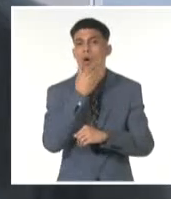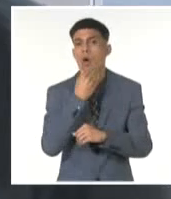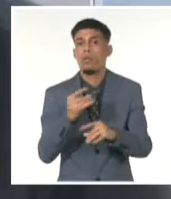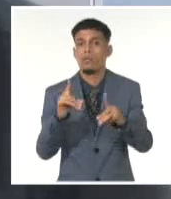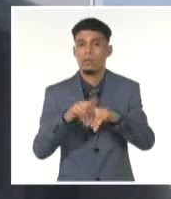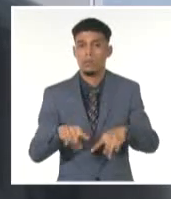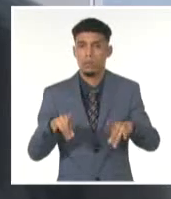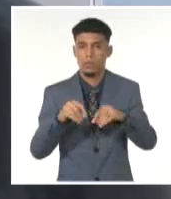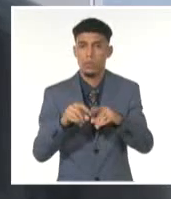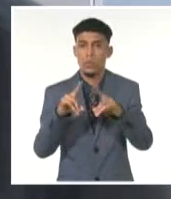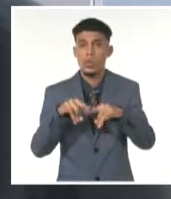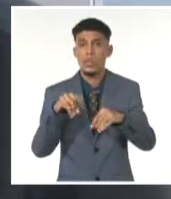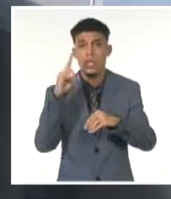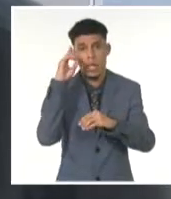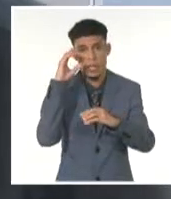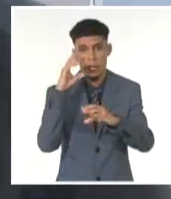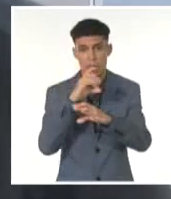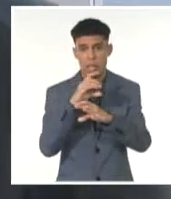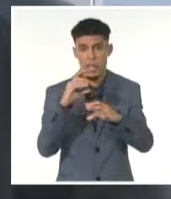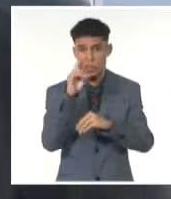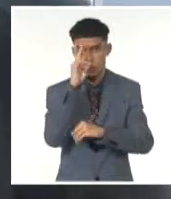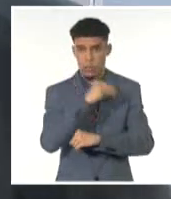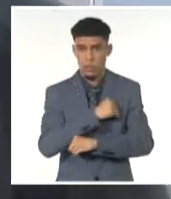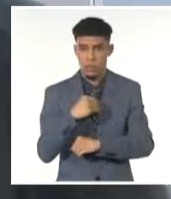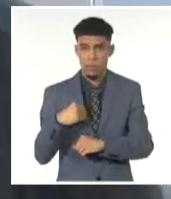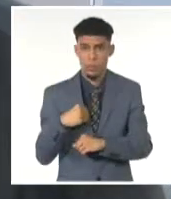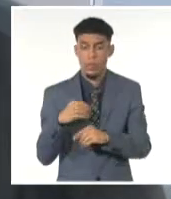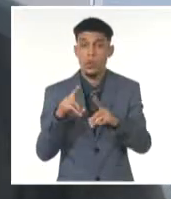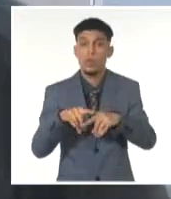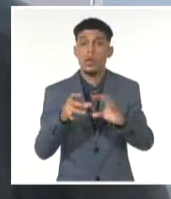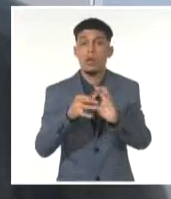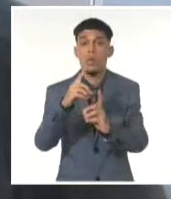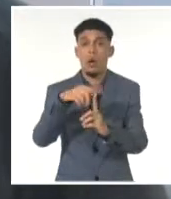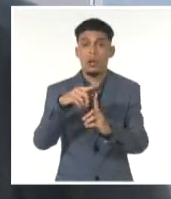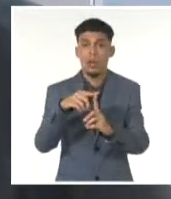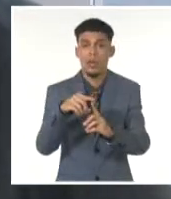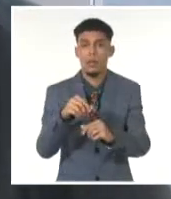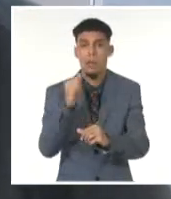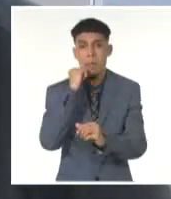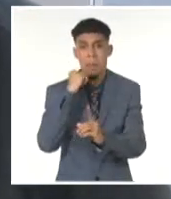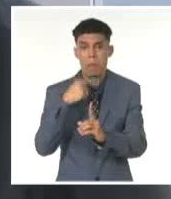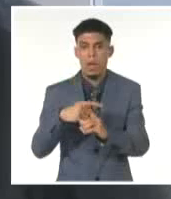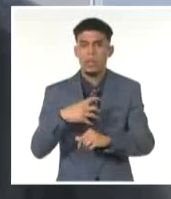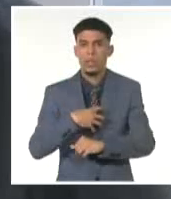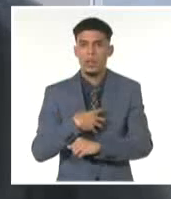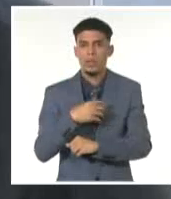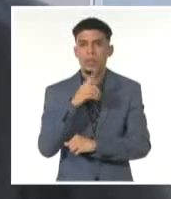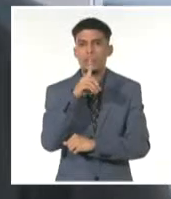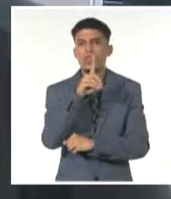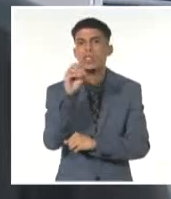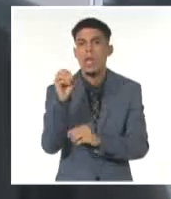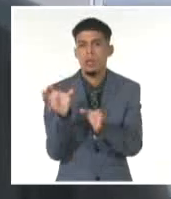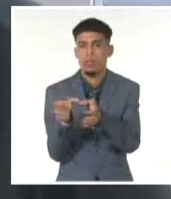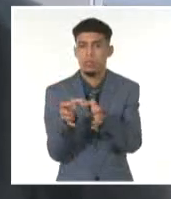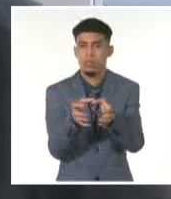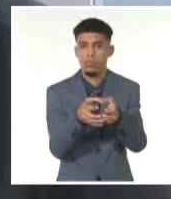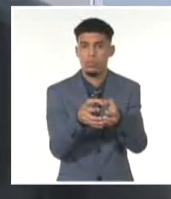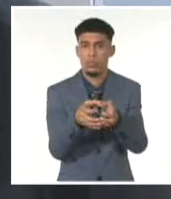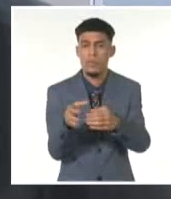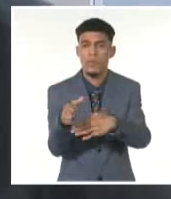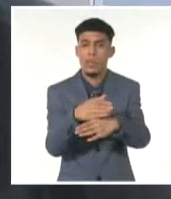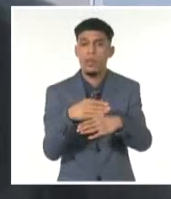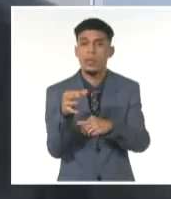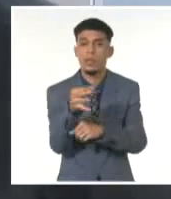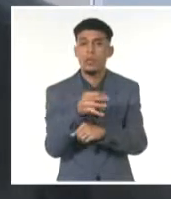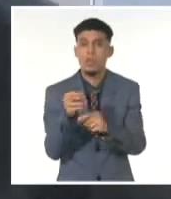la Universidad de Ciencias Médicas, también de la Universidad de Guantánamo. Pero además tenemos que decir que tenemos más de 100 brigadas de todos los municipios y